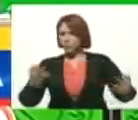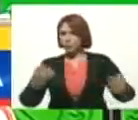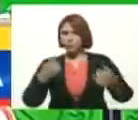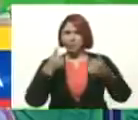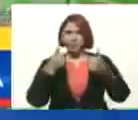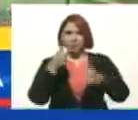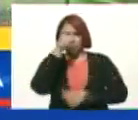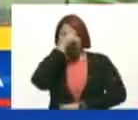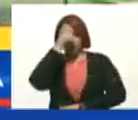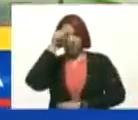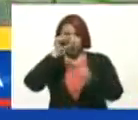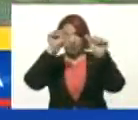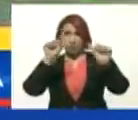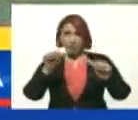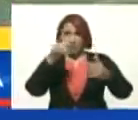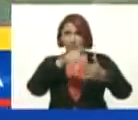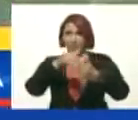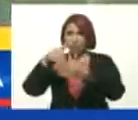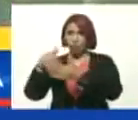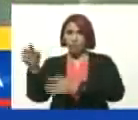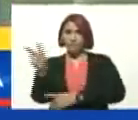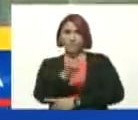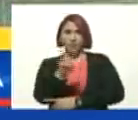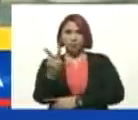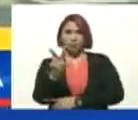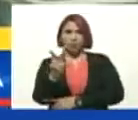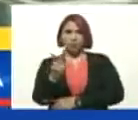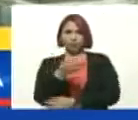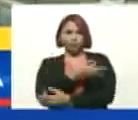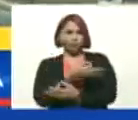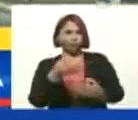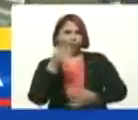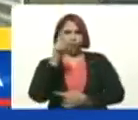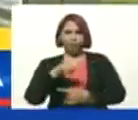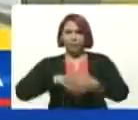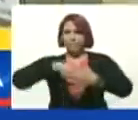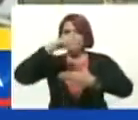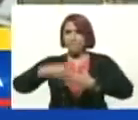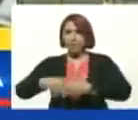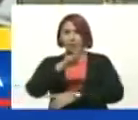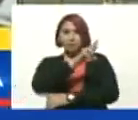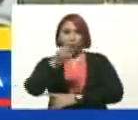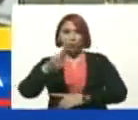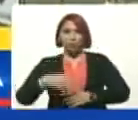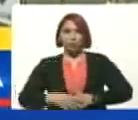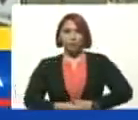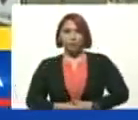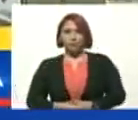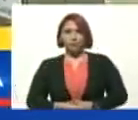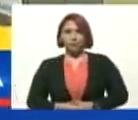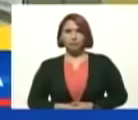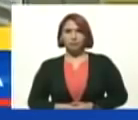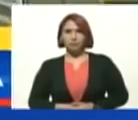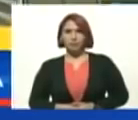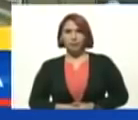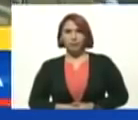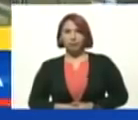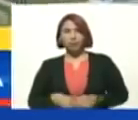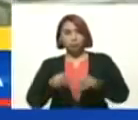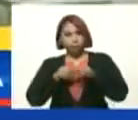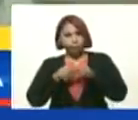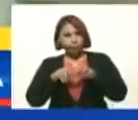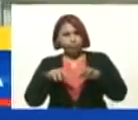para el sistema electoral venezolano, fue todo un éxito del Plan República, tanto con el